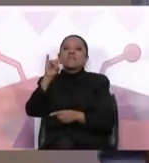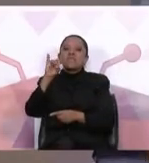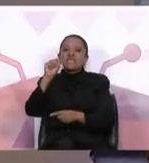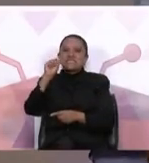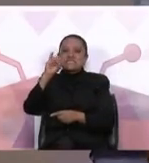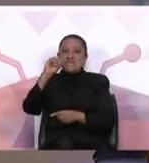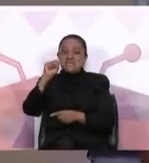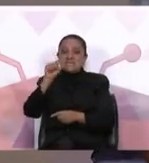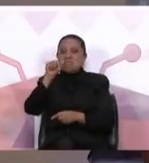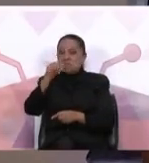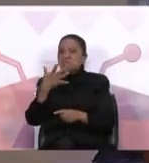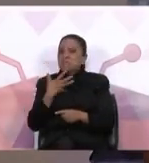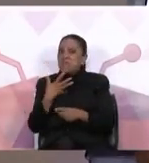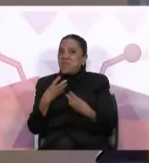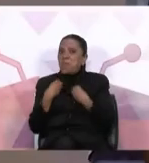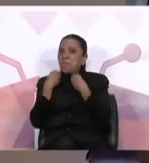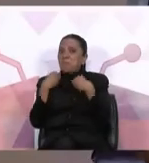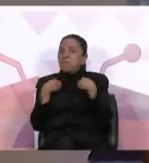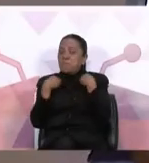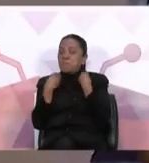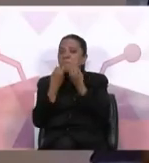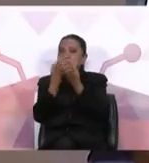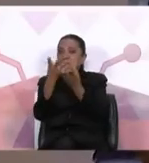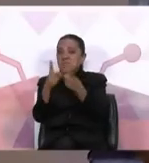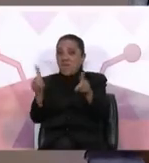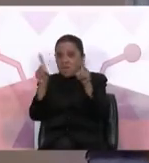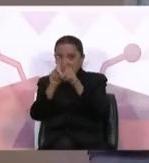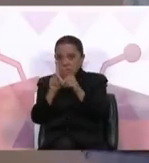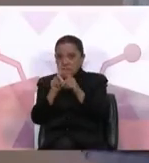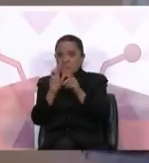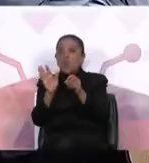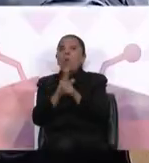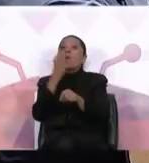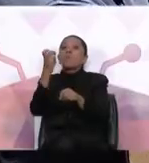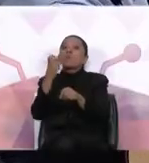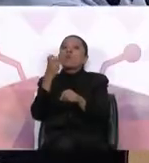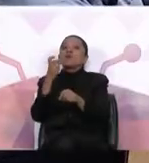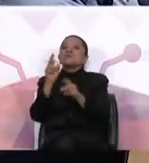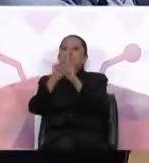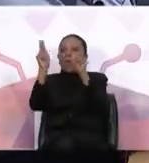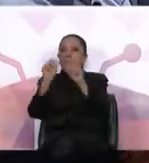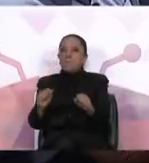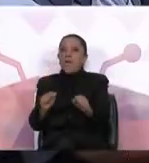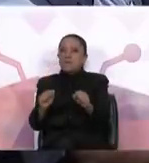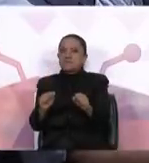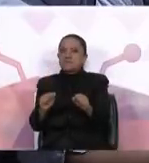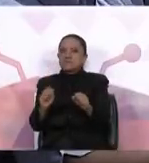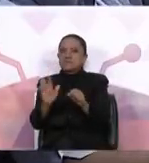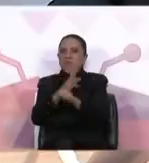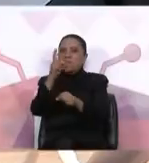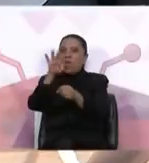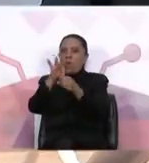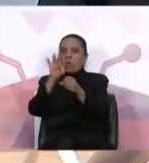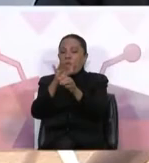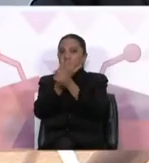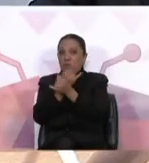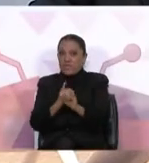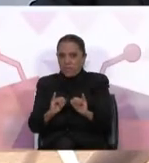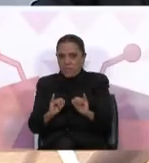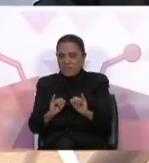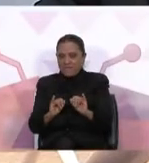eso el voto debe ser para el independiente gran soy candidato a fidel demédicis y para cerrar esta ronda